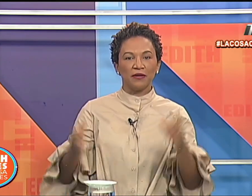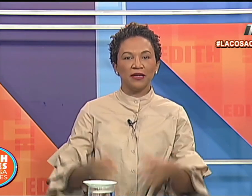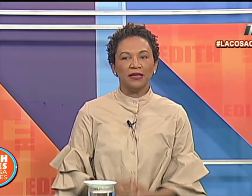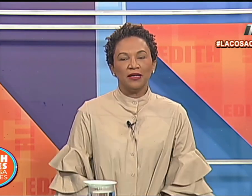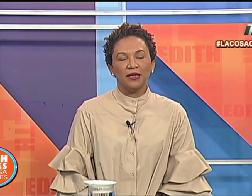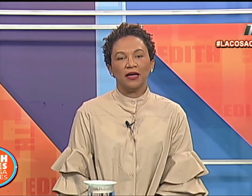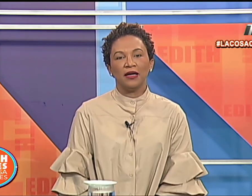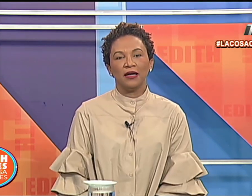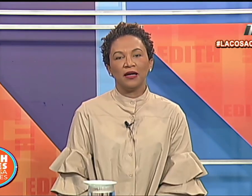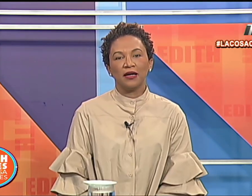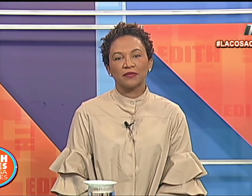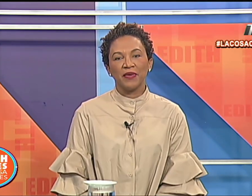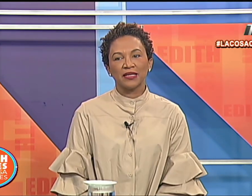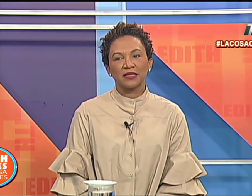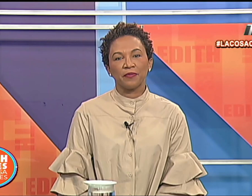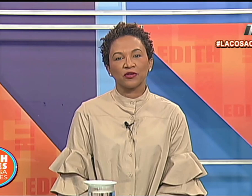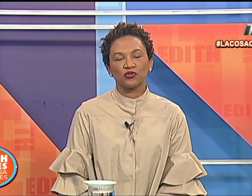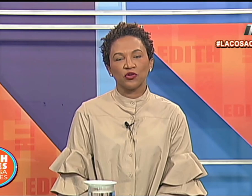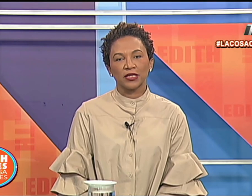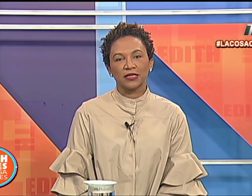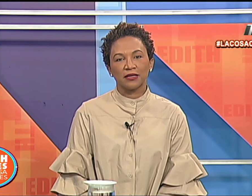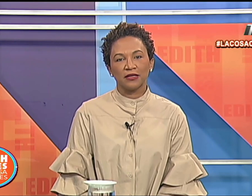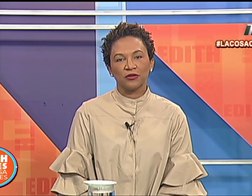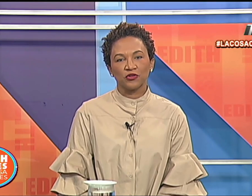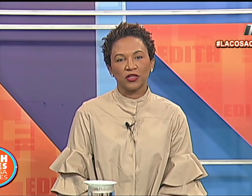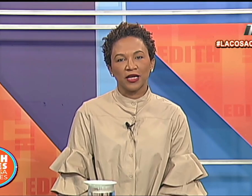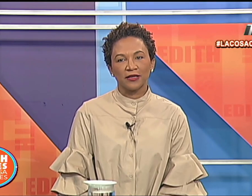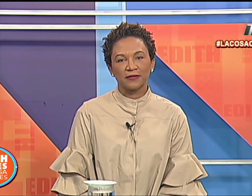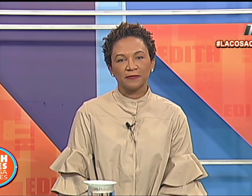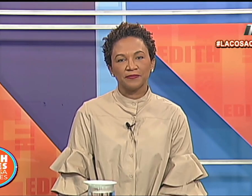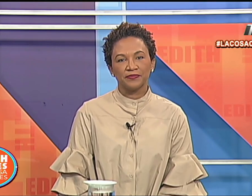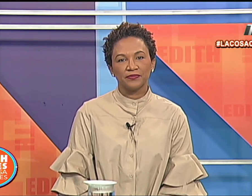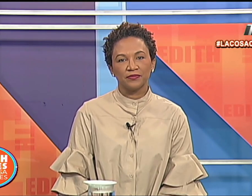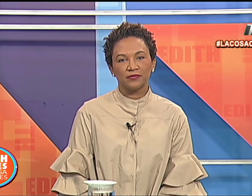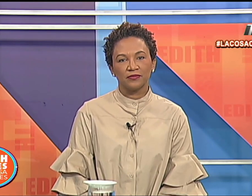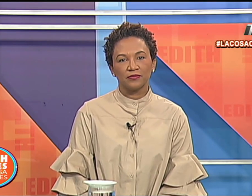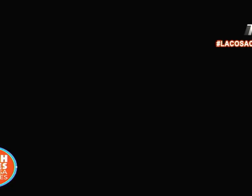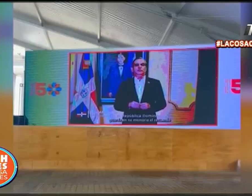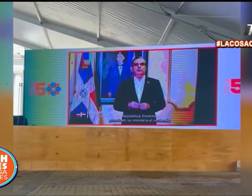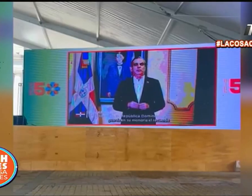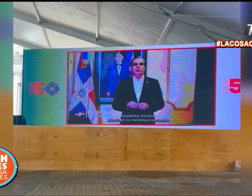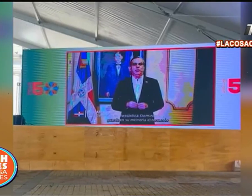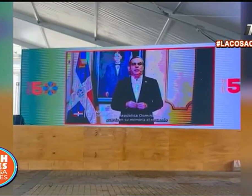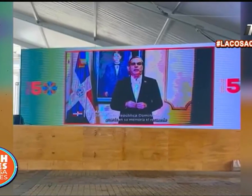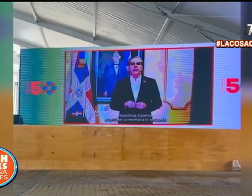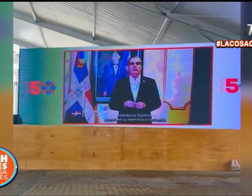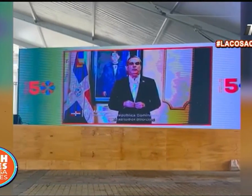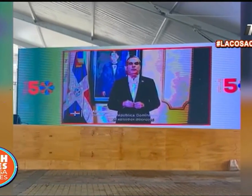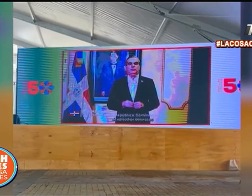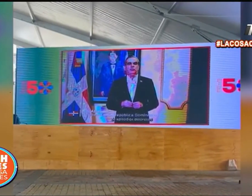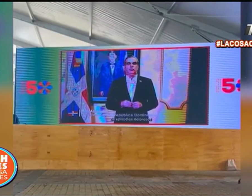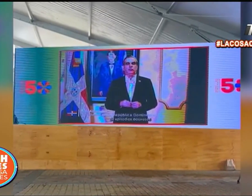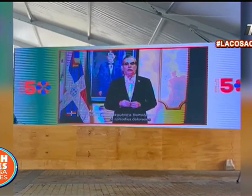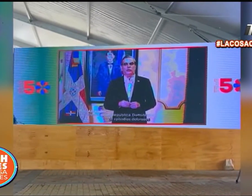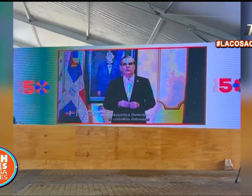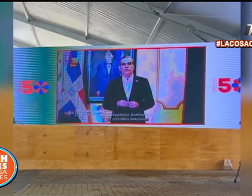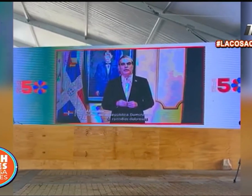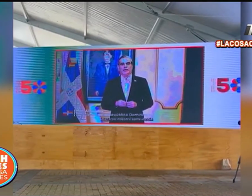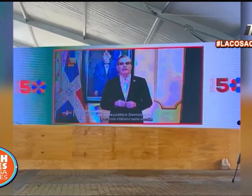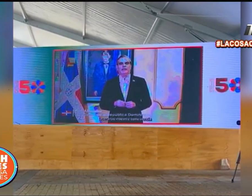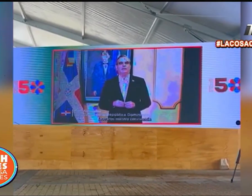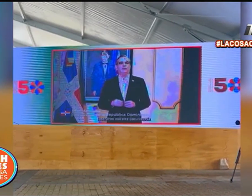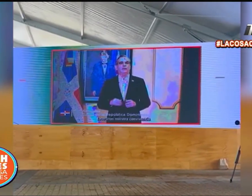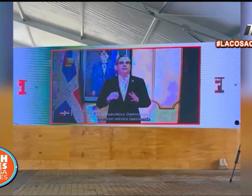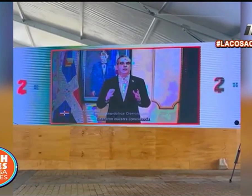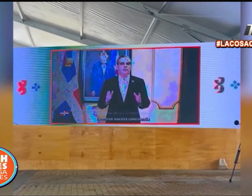escuchaba las miles de personas que están allí concentradas. ...memoria el recuerdo de episodios dolorosos